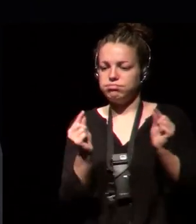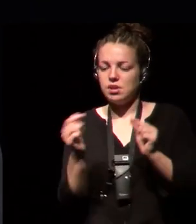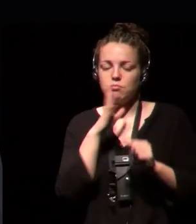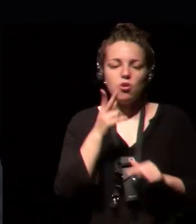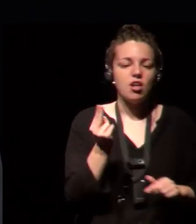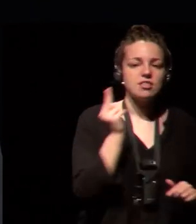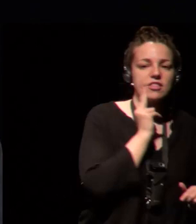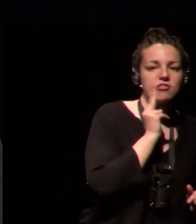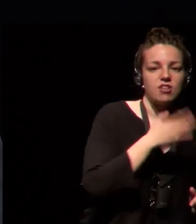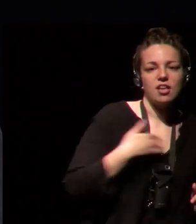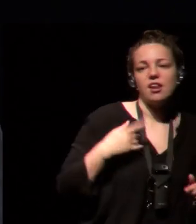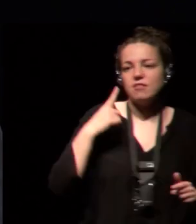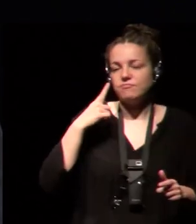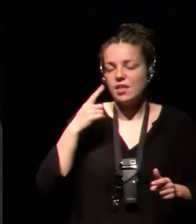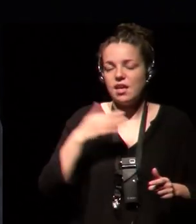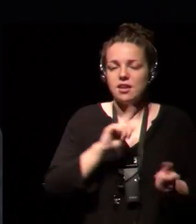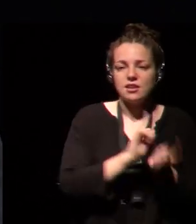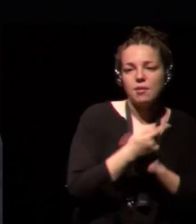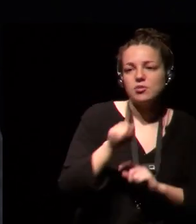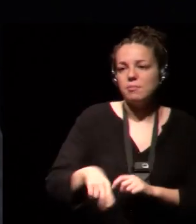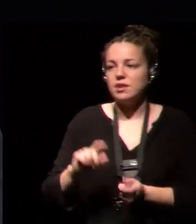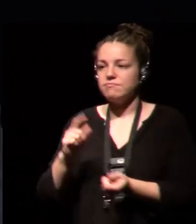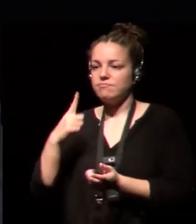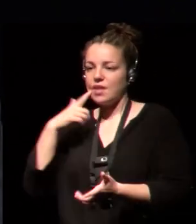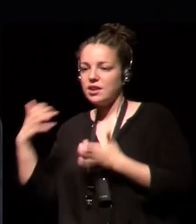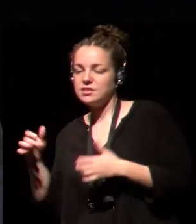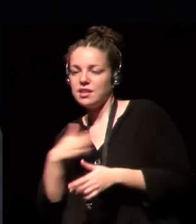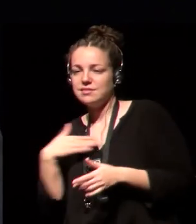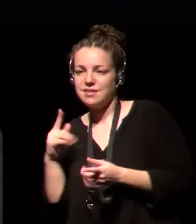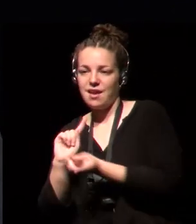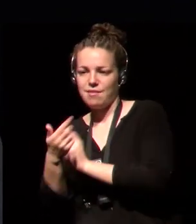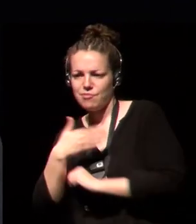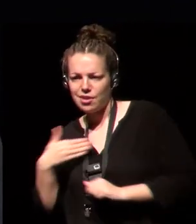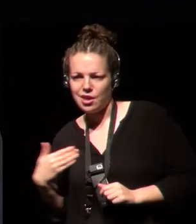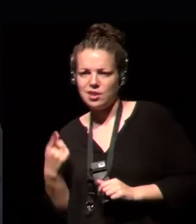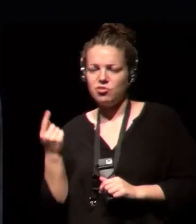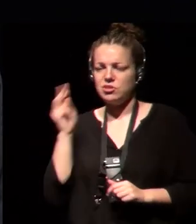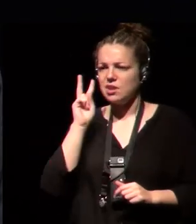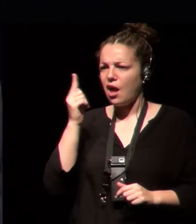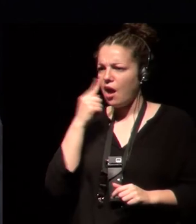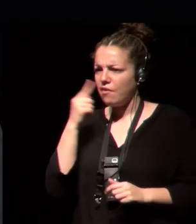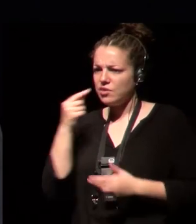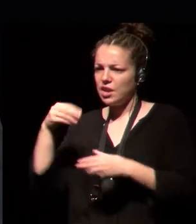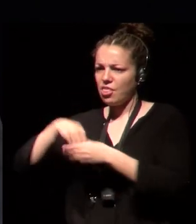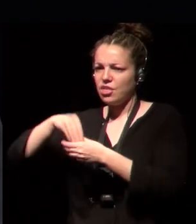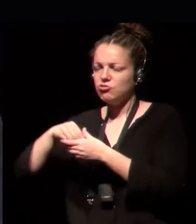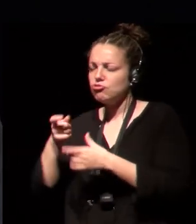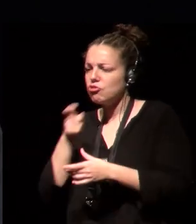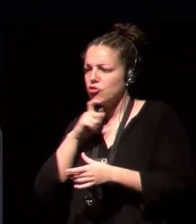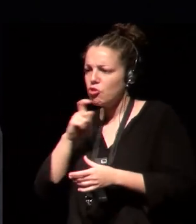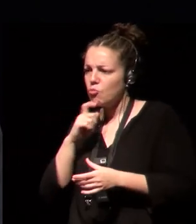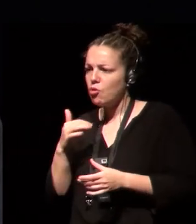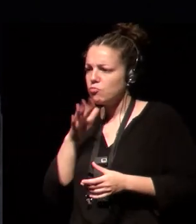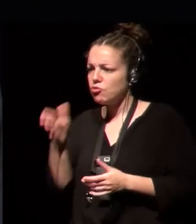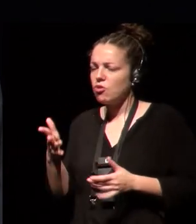cambio. Tenemos que ver cómo estamos dentro de esa narrativa, dentro de este fluir dramático. De